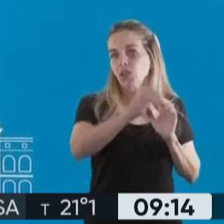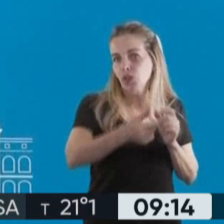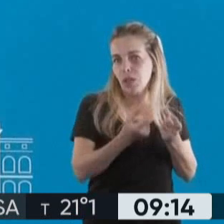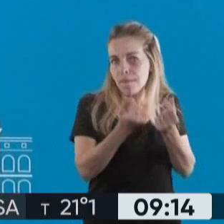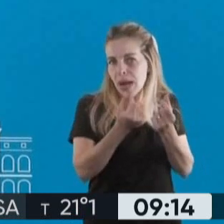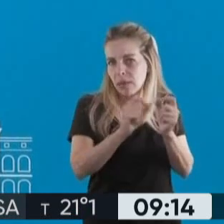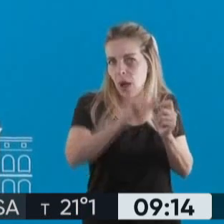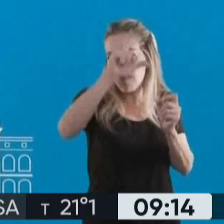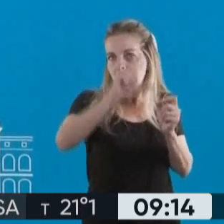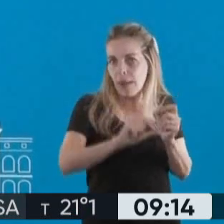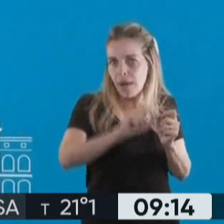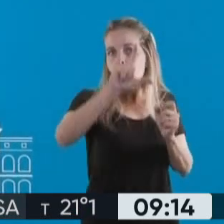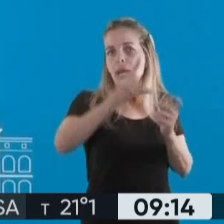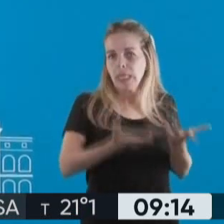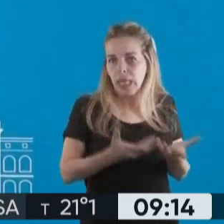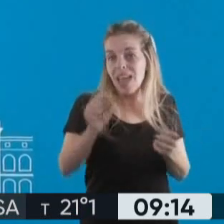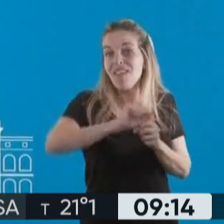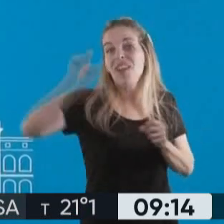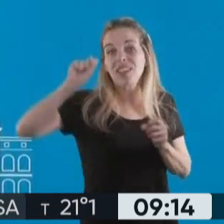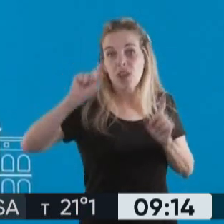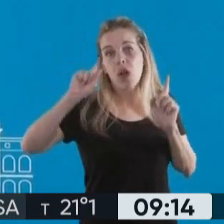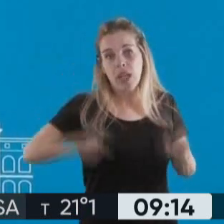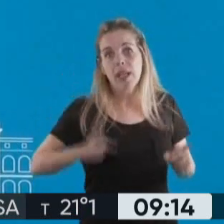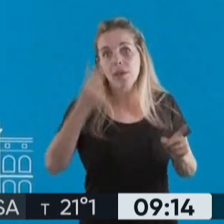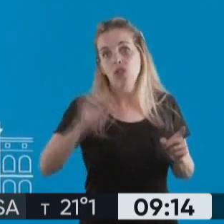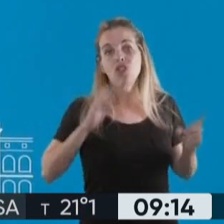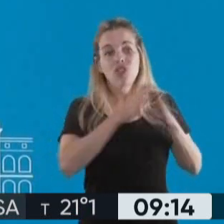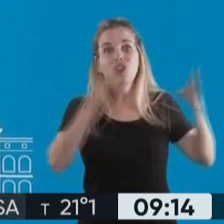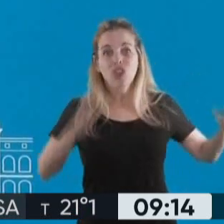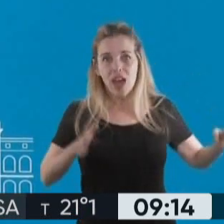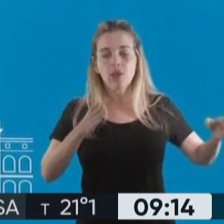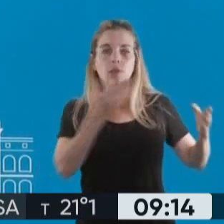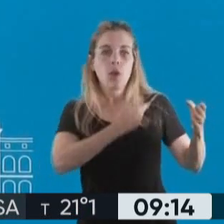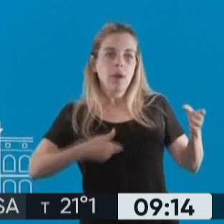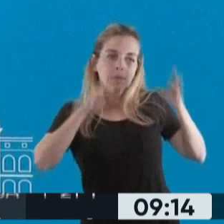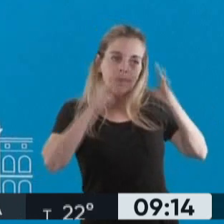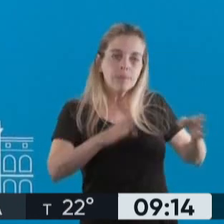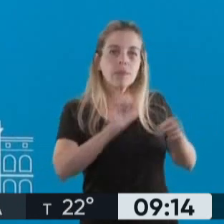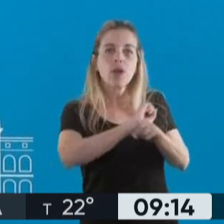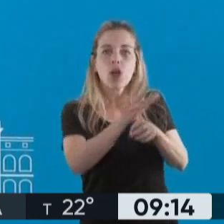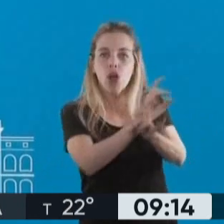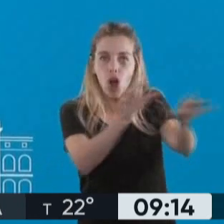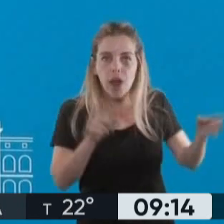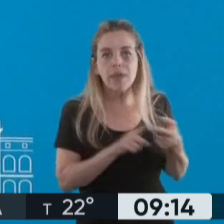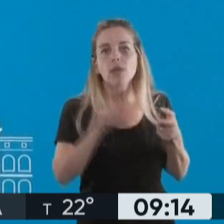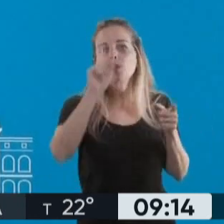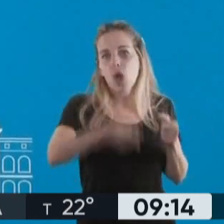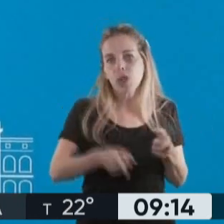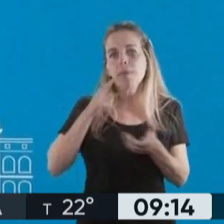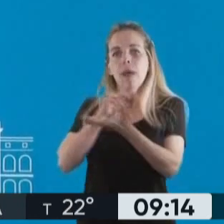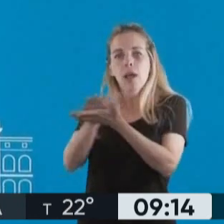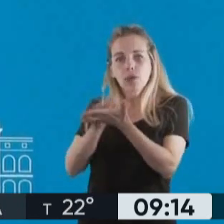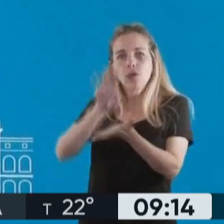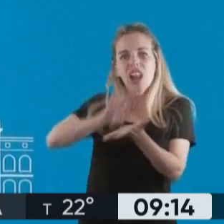medio de que tuvimos que hacernos cargo de otra cantidad de situaciones, como tenían que ver con la pandemia o con la negociación de la deuda que